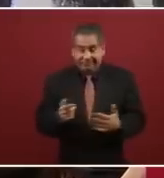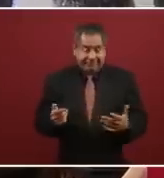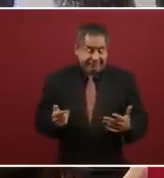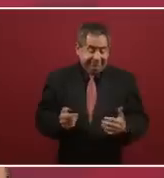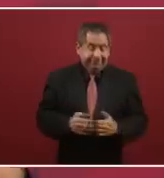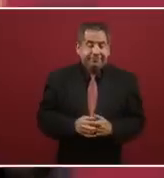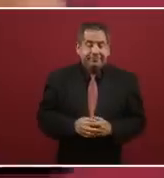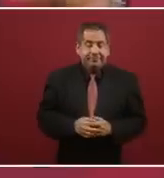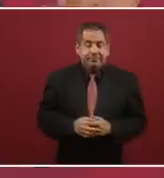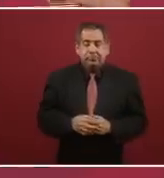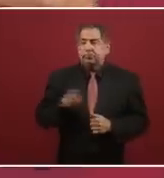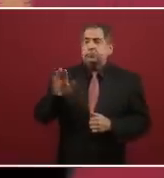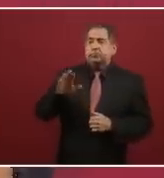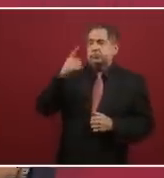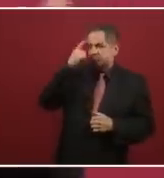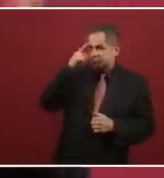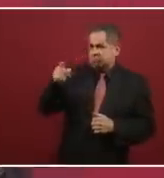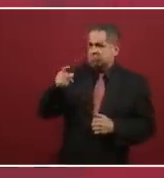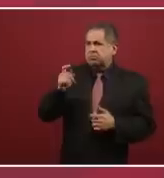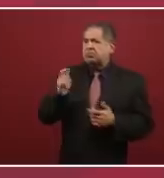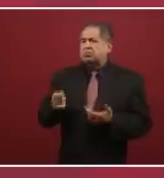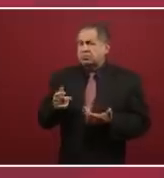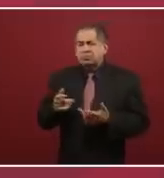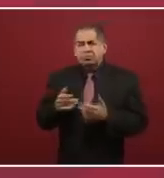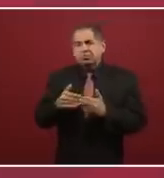Entonces, me dicen, no, es que para que pase